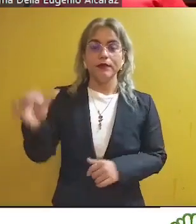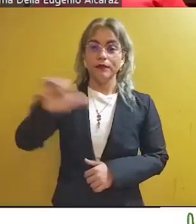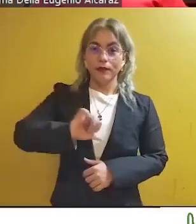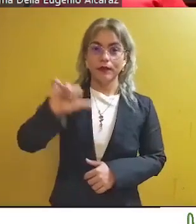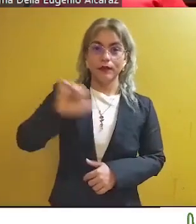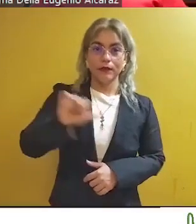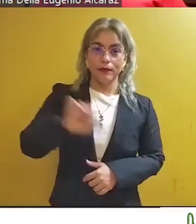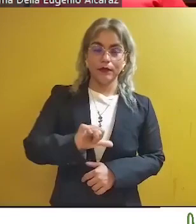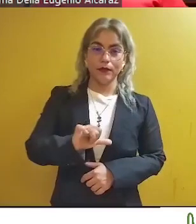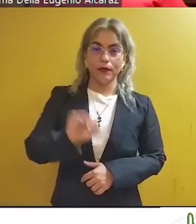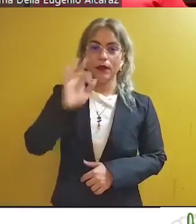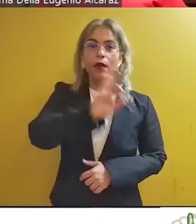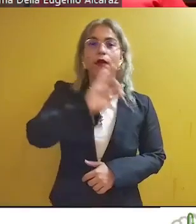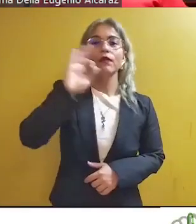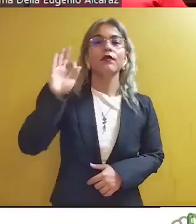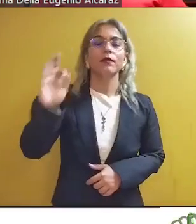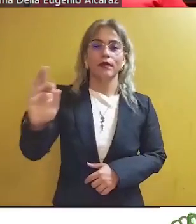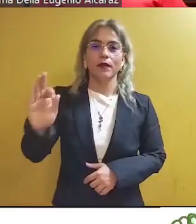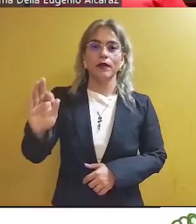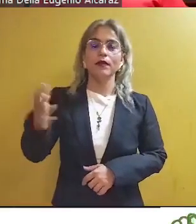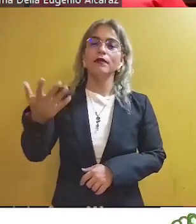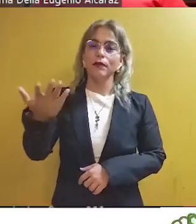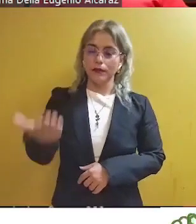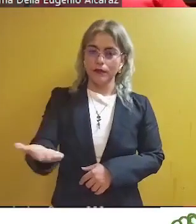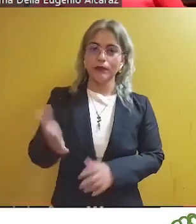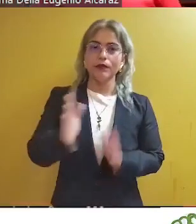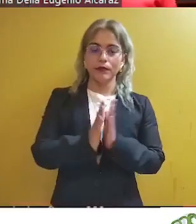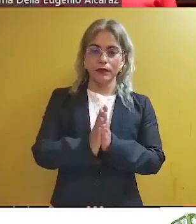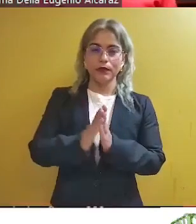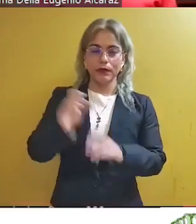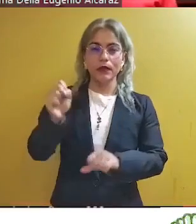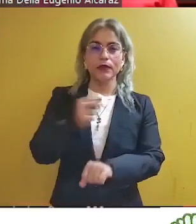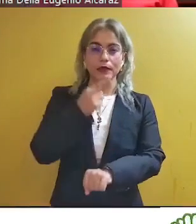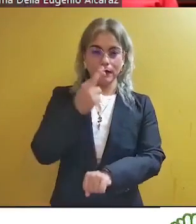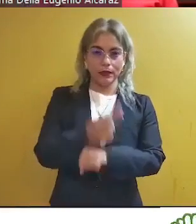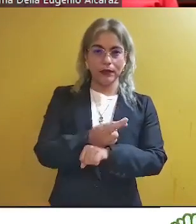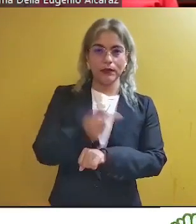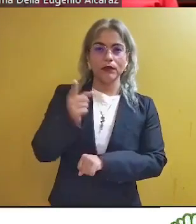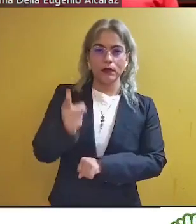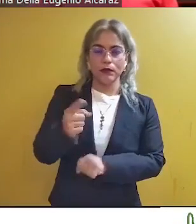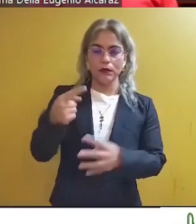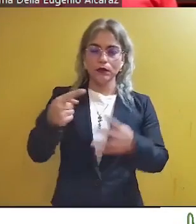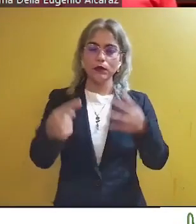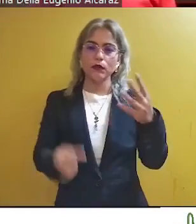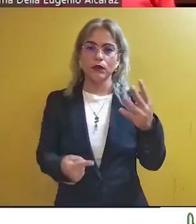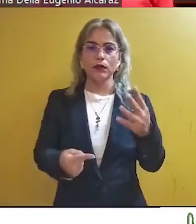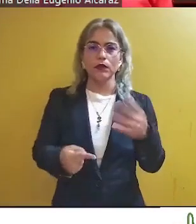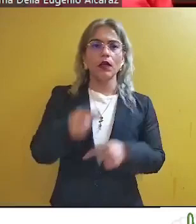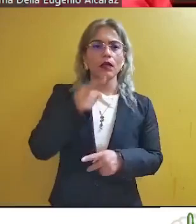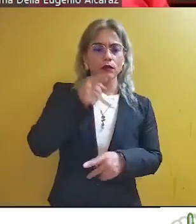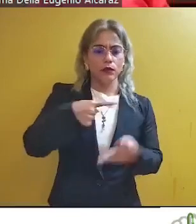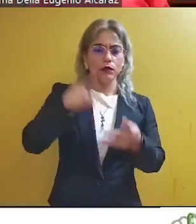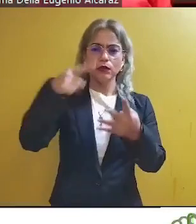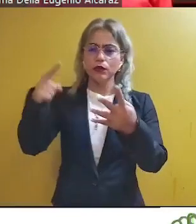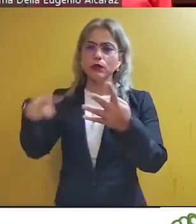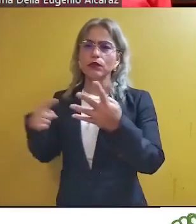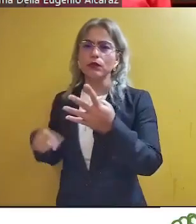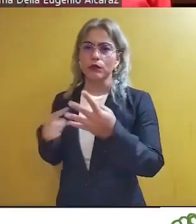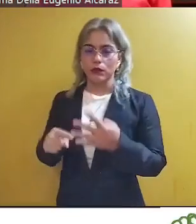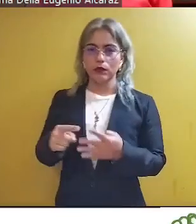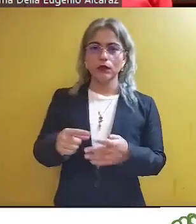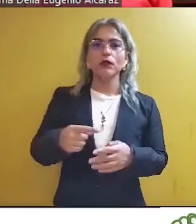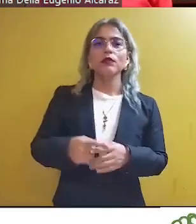esta fecha, solicito al secretario proceda a verificar el quórum legal para sesionar válidamente.